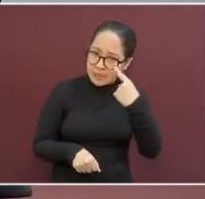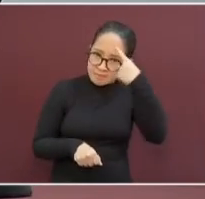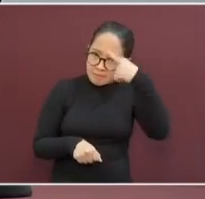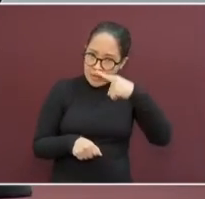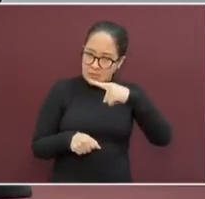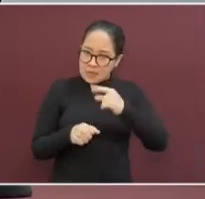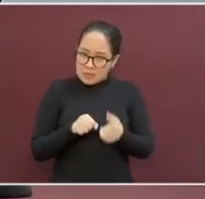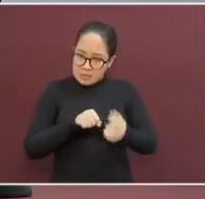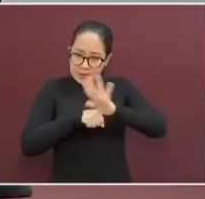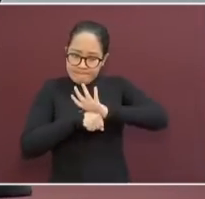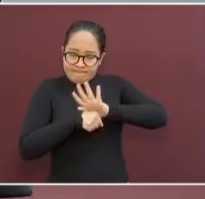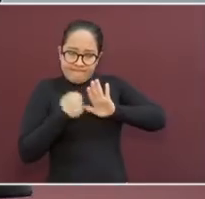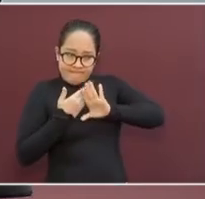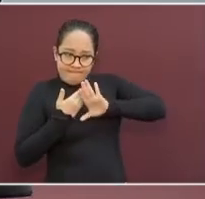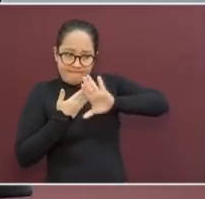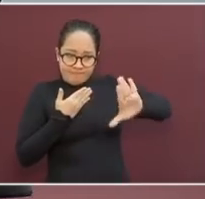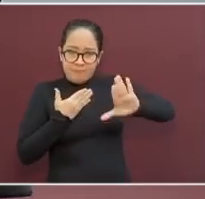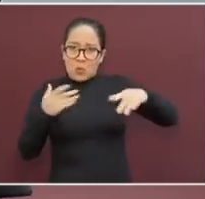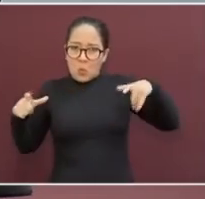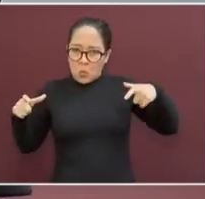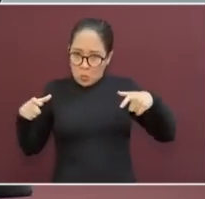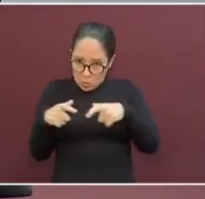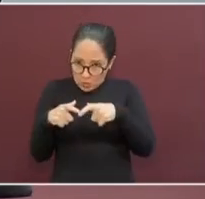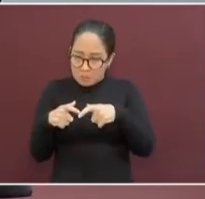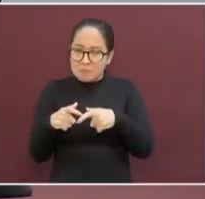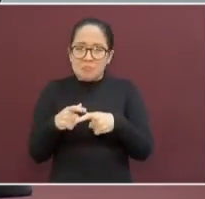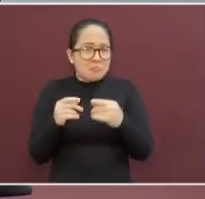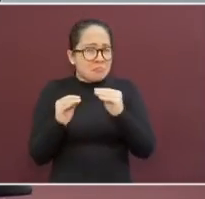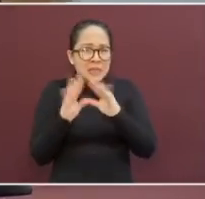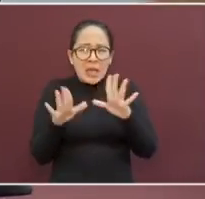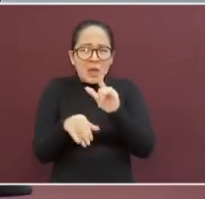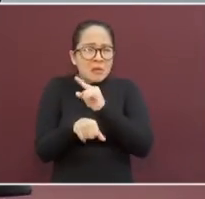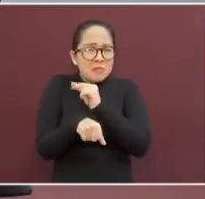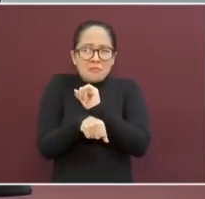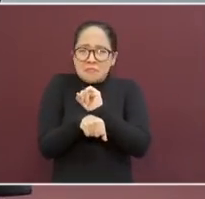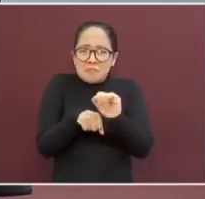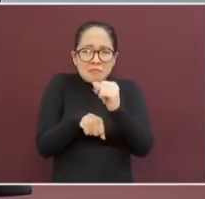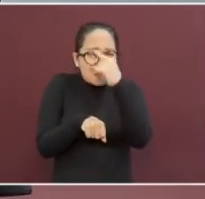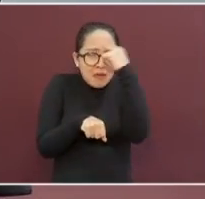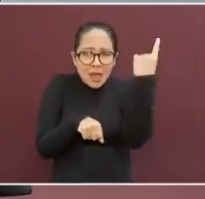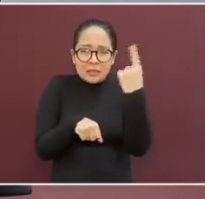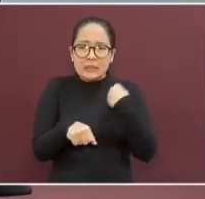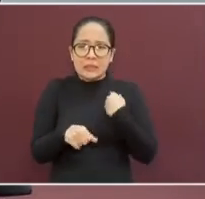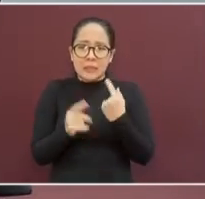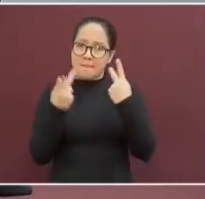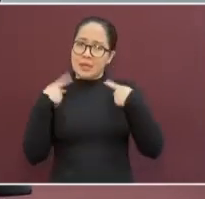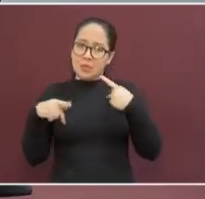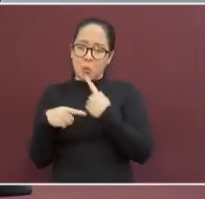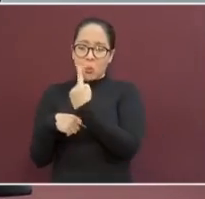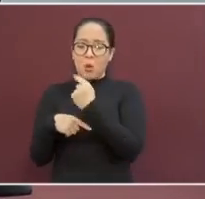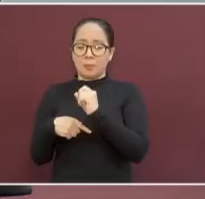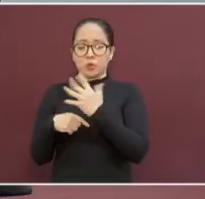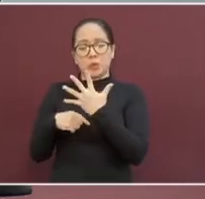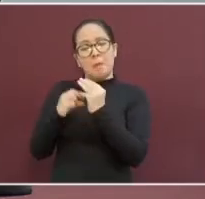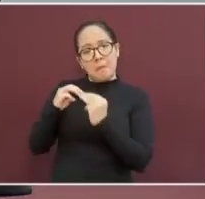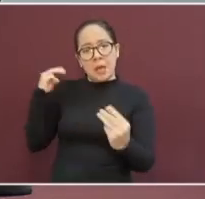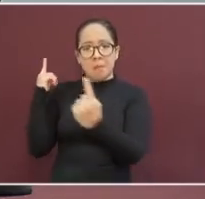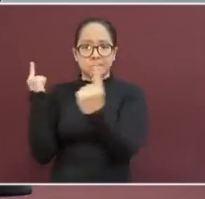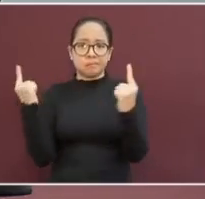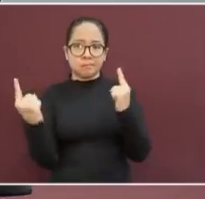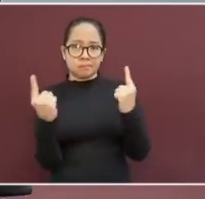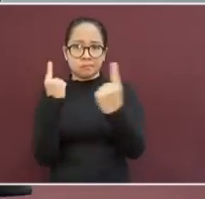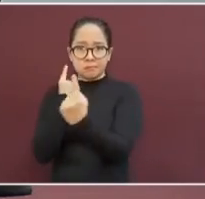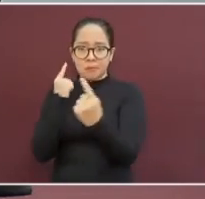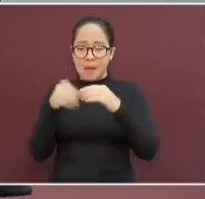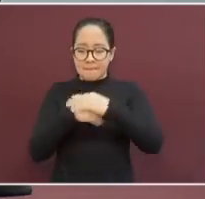el coronavirus y con pasos sencillos la sana distancia el lavado frecuente de manos el uso del